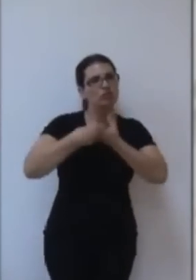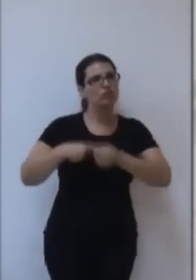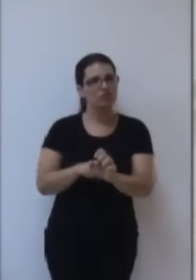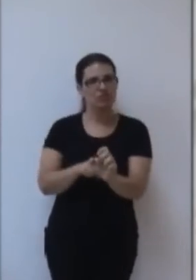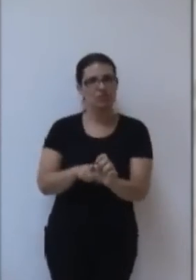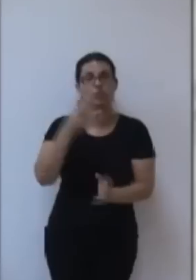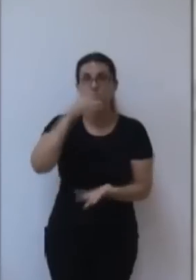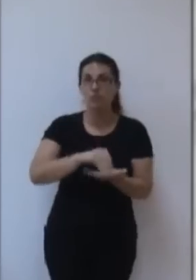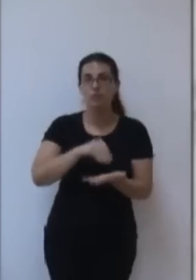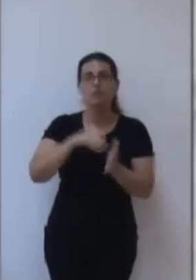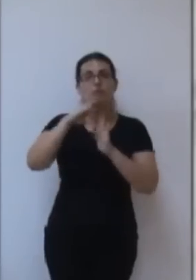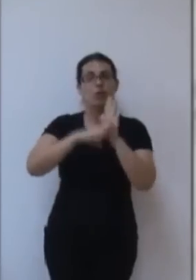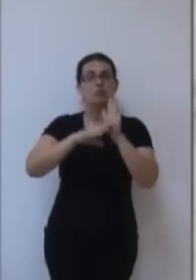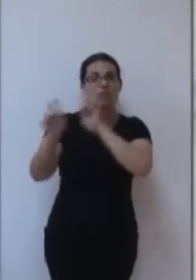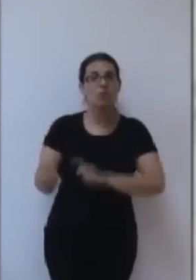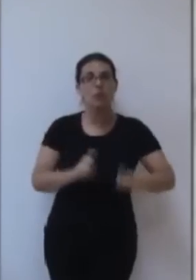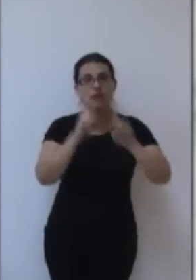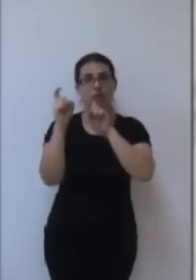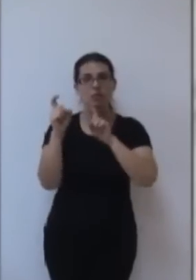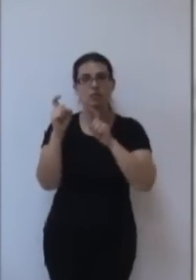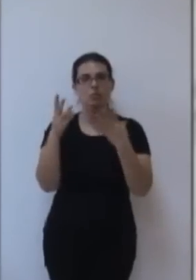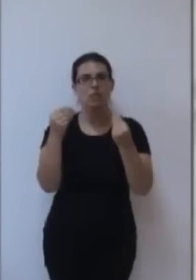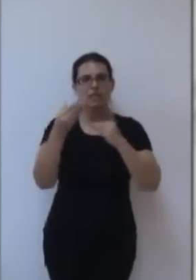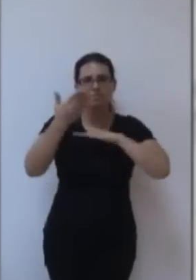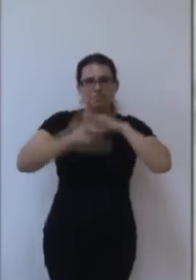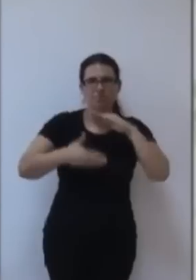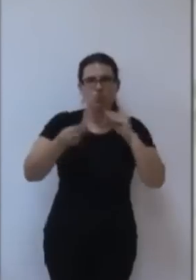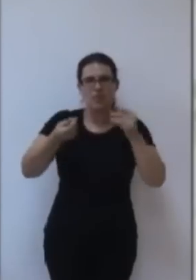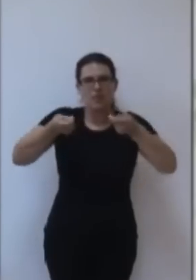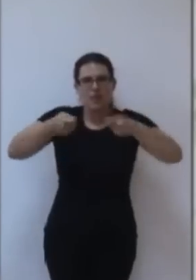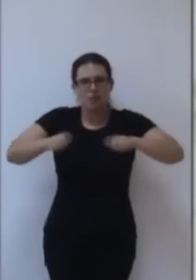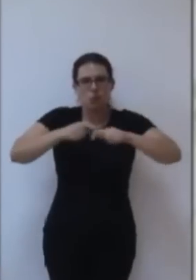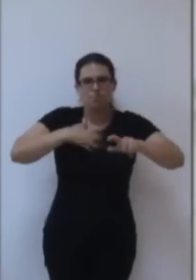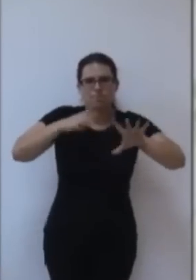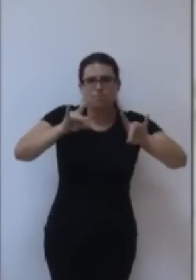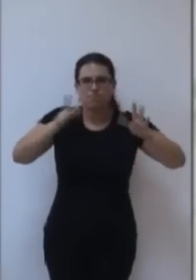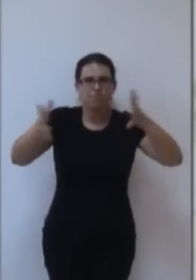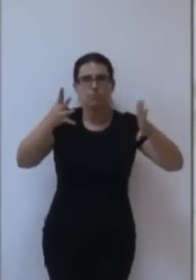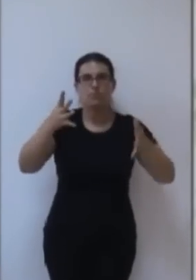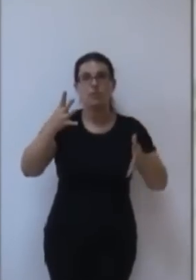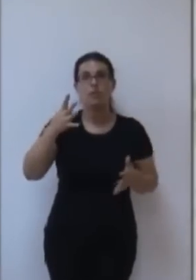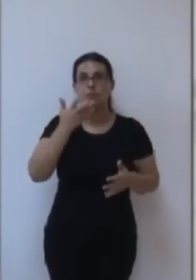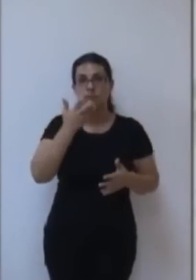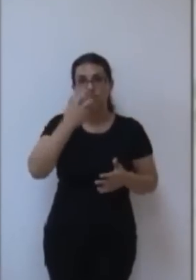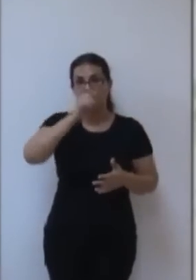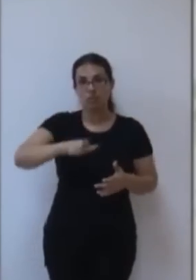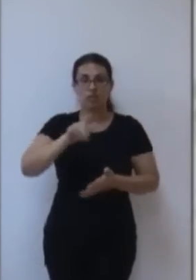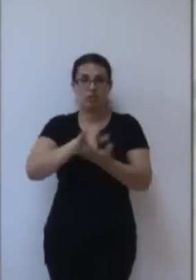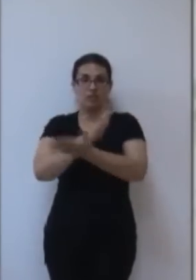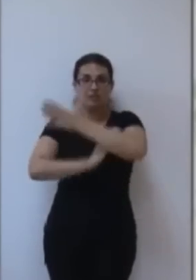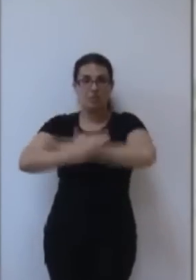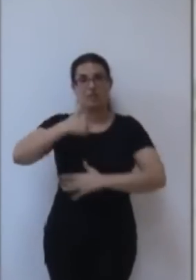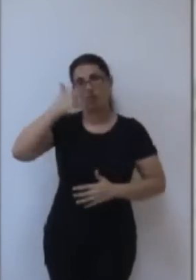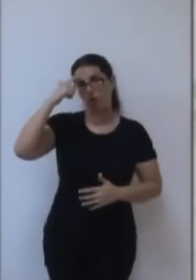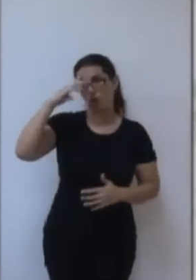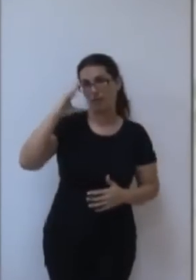mejor en muchos casos esos programas informáticos están muy limitados, muy cerrados. Y hay algo importante, sobre todo para las personas con discapacidad cognitiva, es